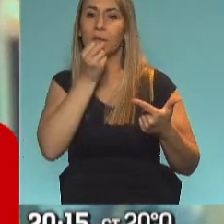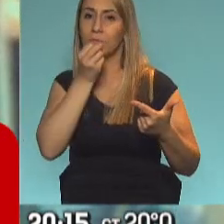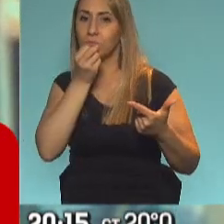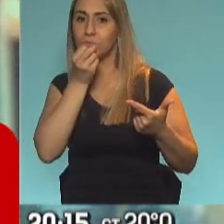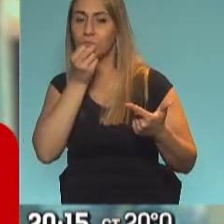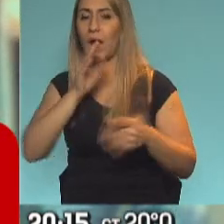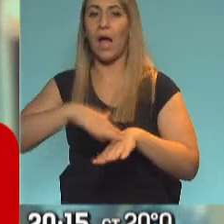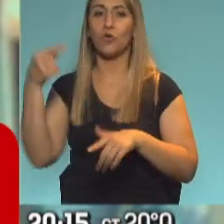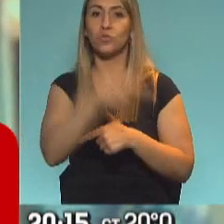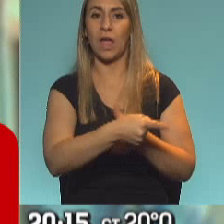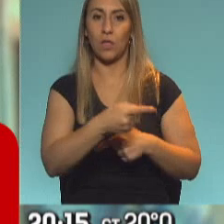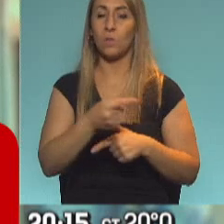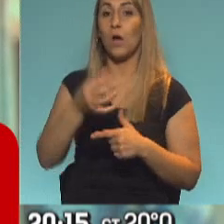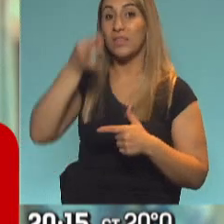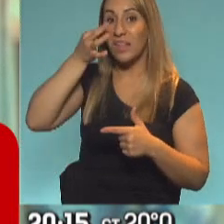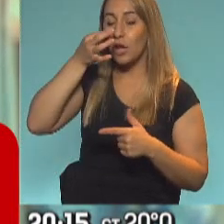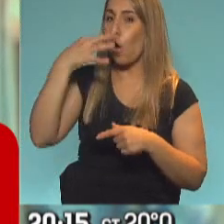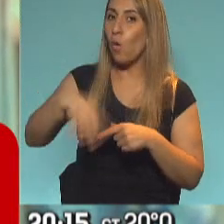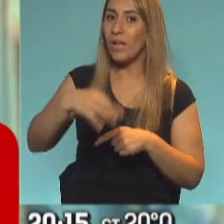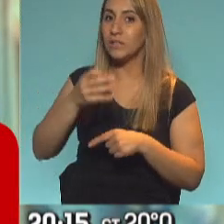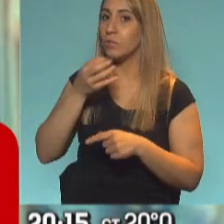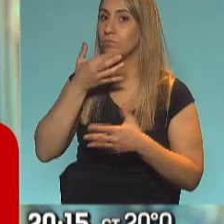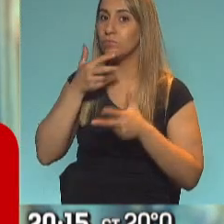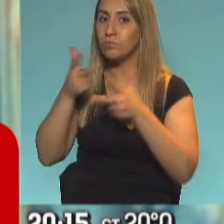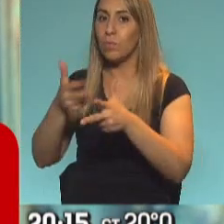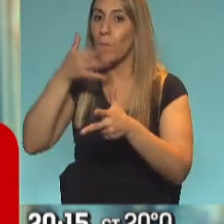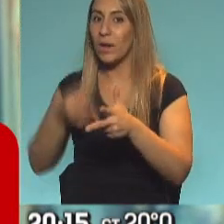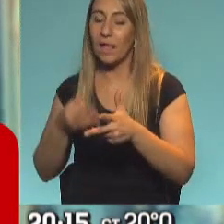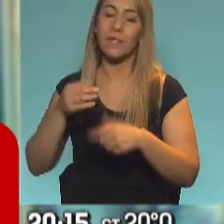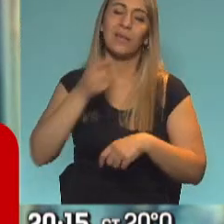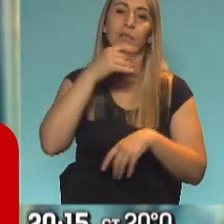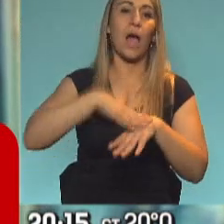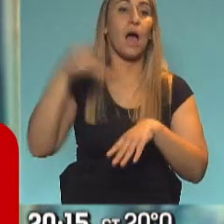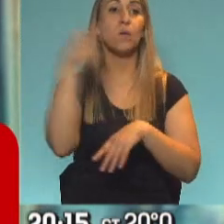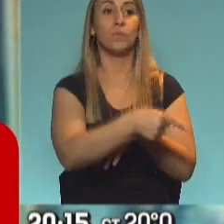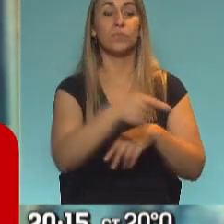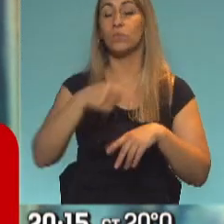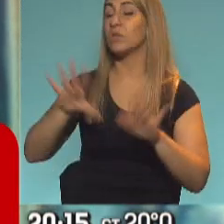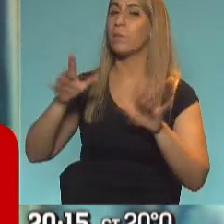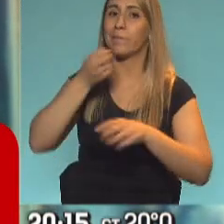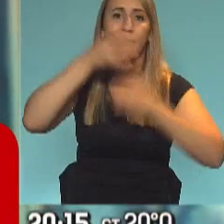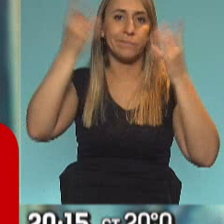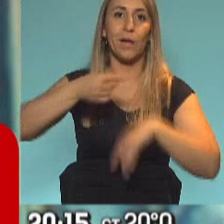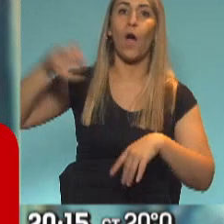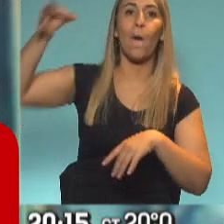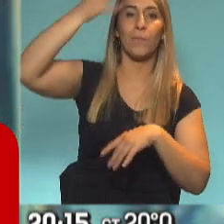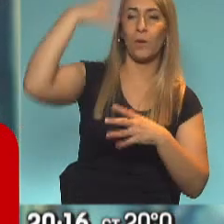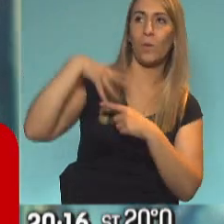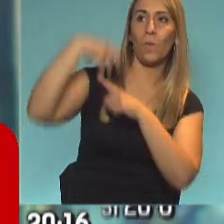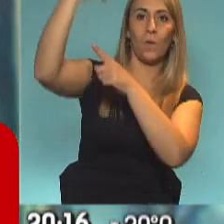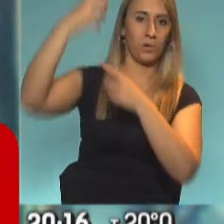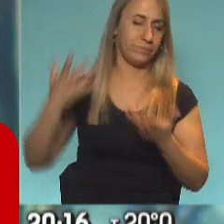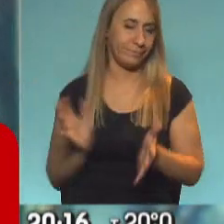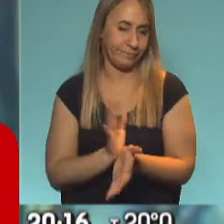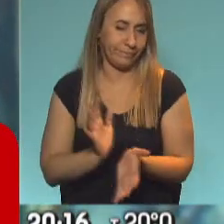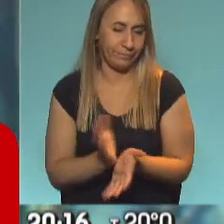como imputado puede decir cualquier cosa, que lo abdujo un ovni. Ahora bien, hay un grupo de chat integrado por los médicos y